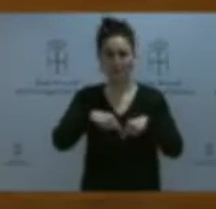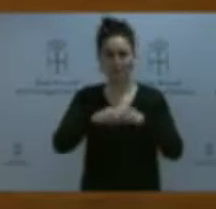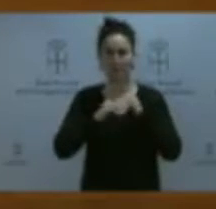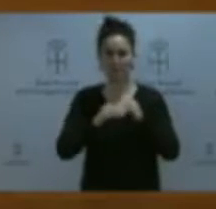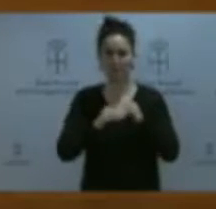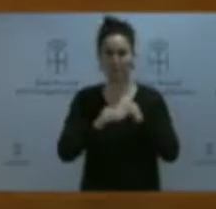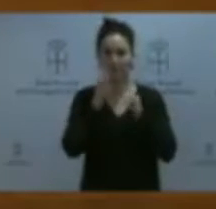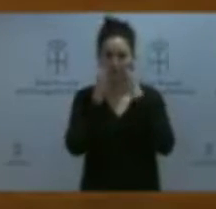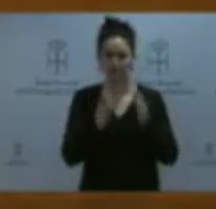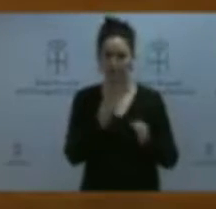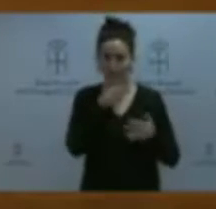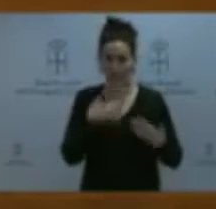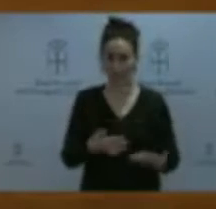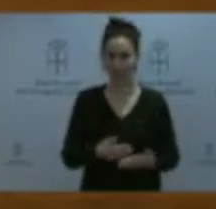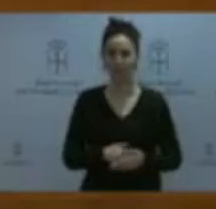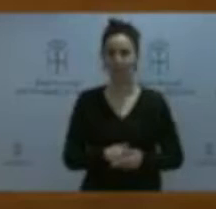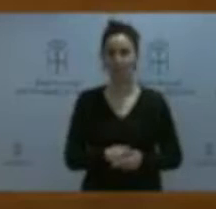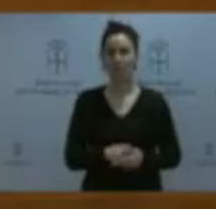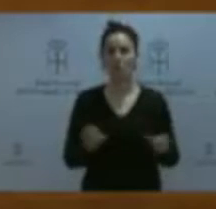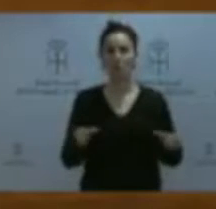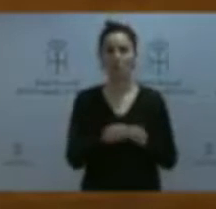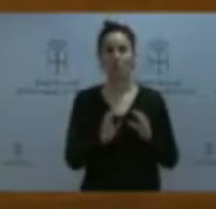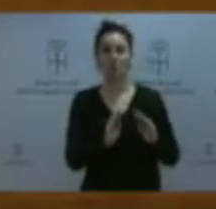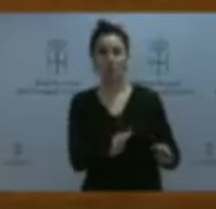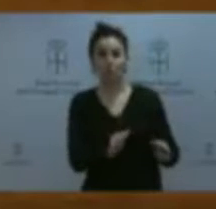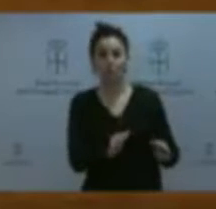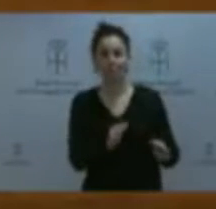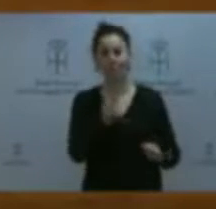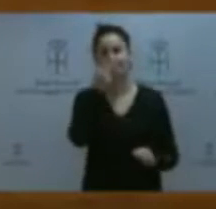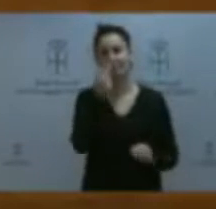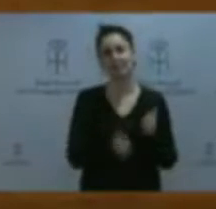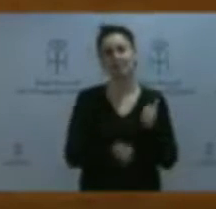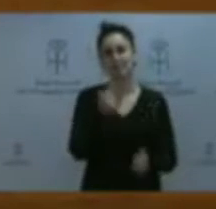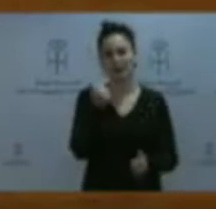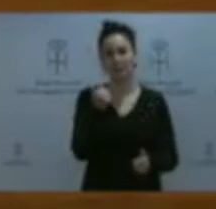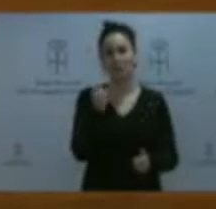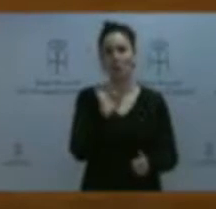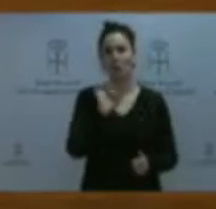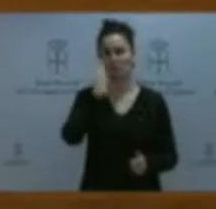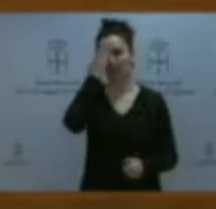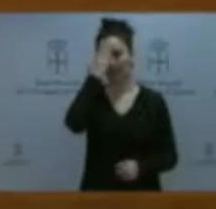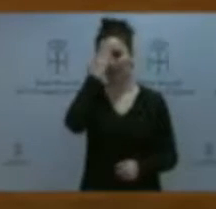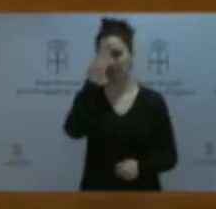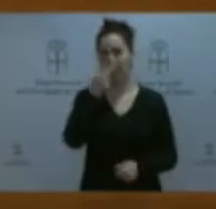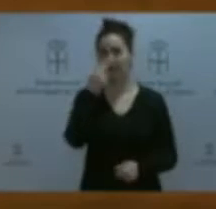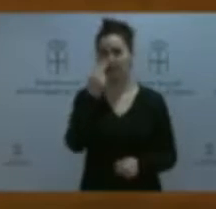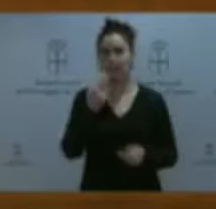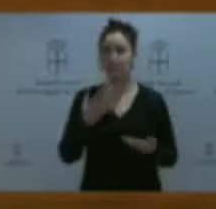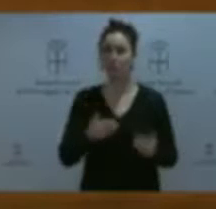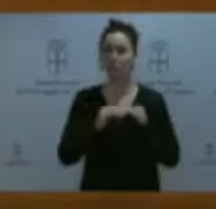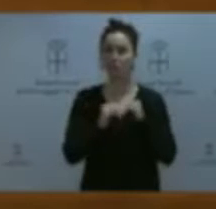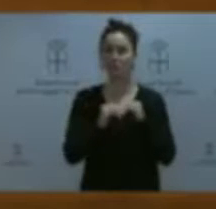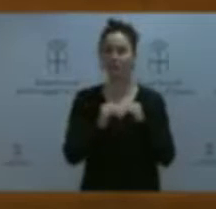su grupo estaba más interesado, o uno de los principales intereses que tenía era la sostenibilidad económica de las empresas